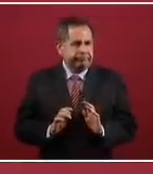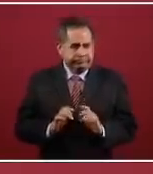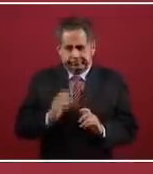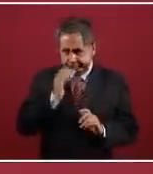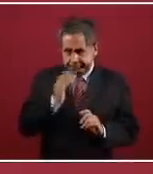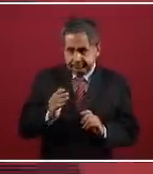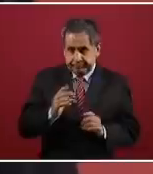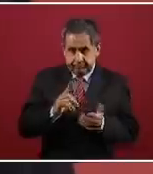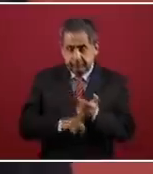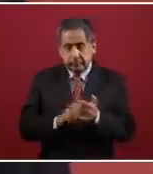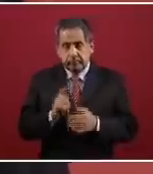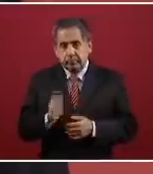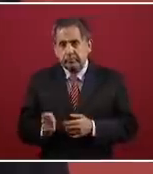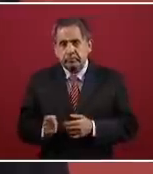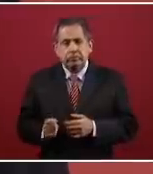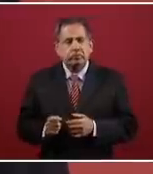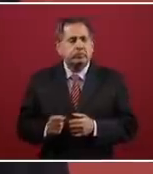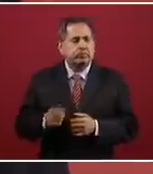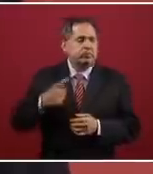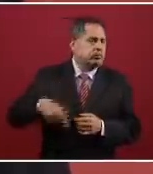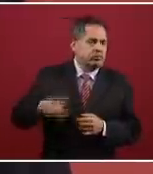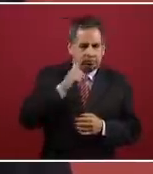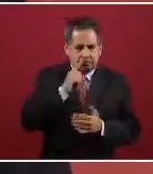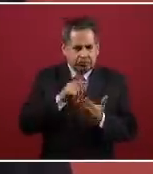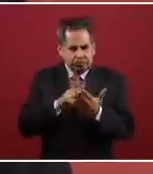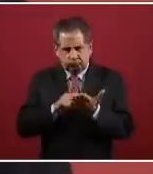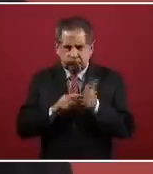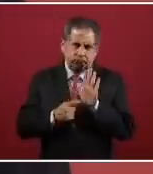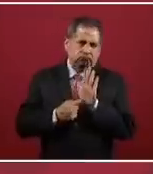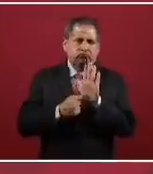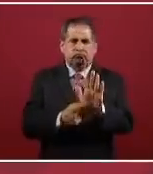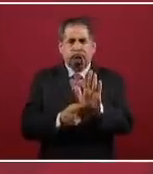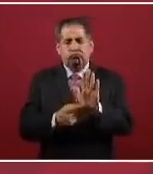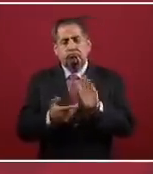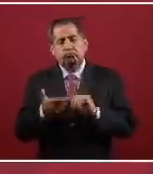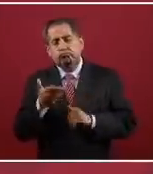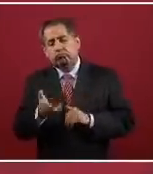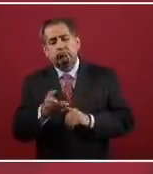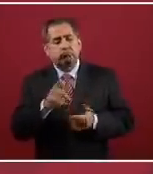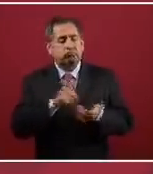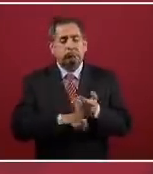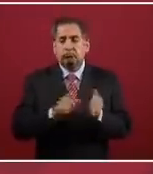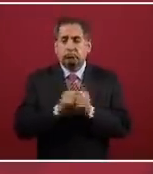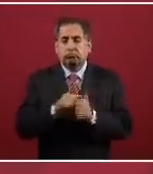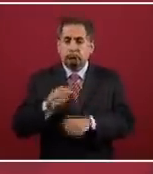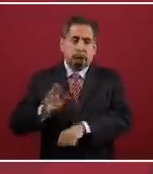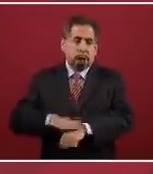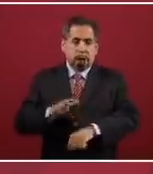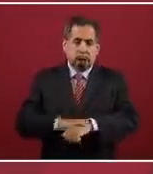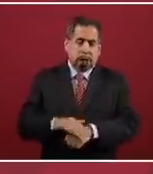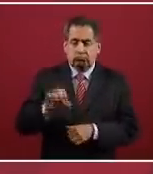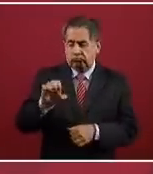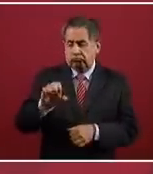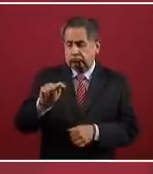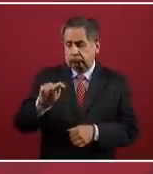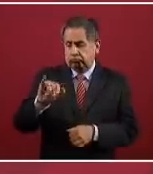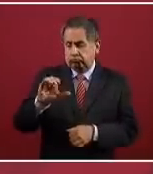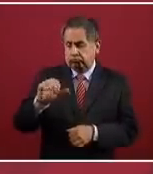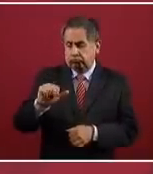vamos también con nuestro ejemplo a pedir que haya una ética